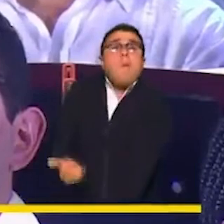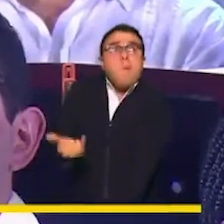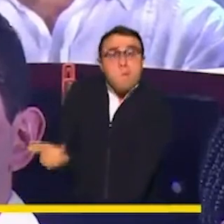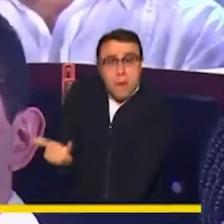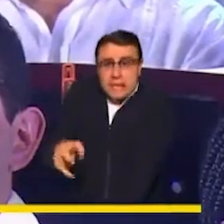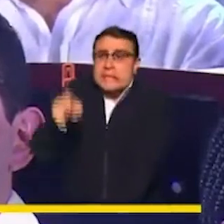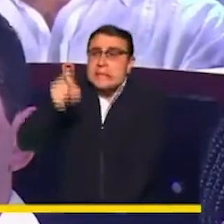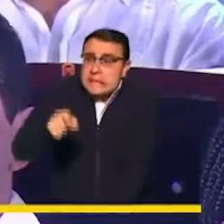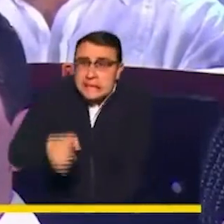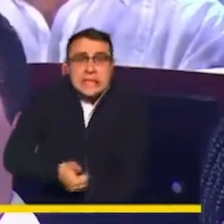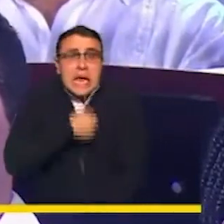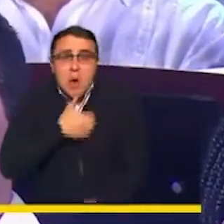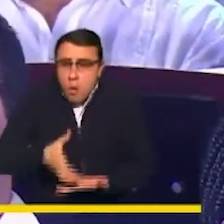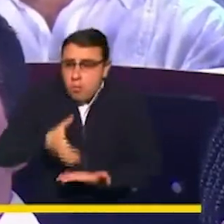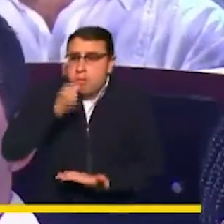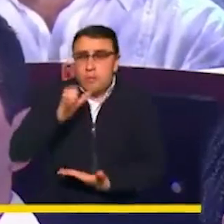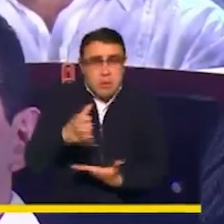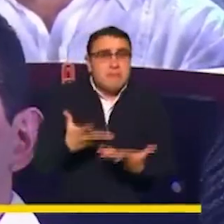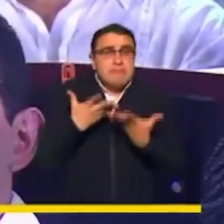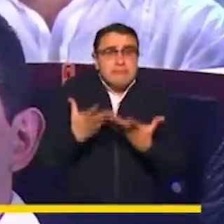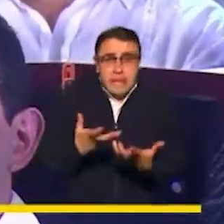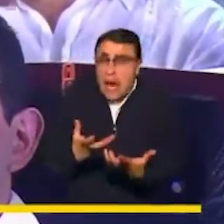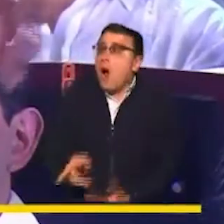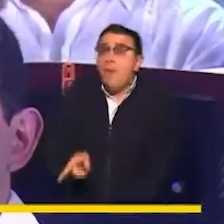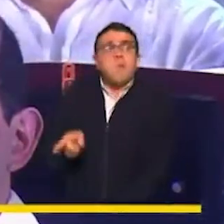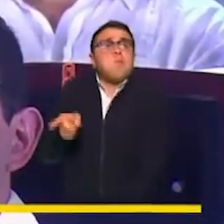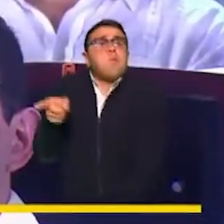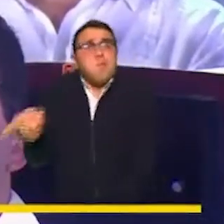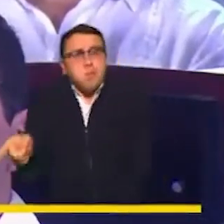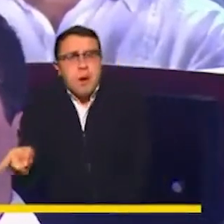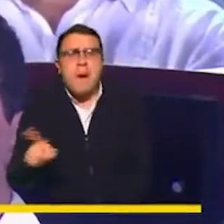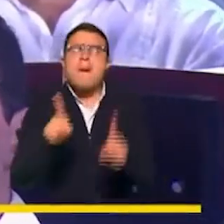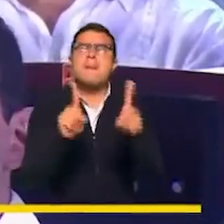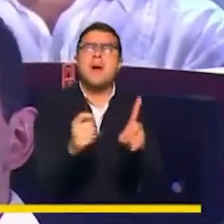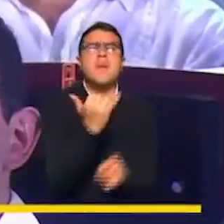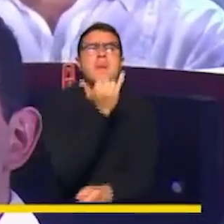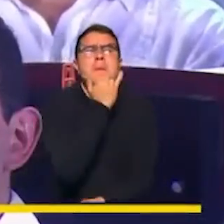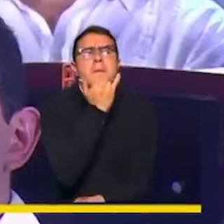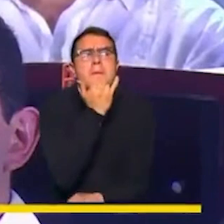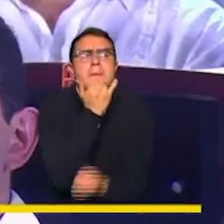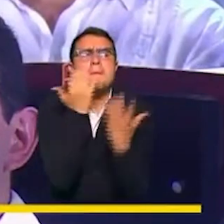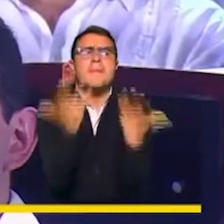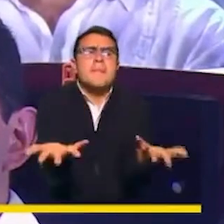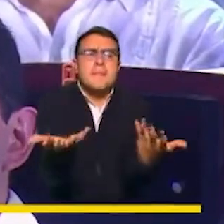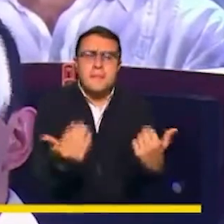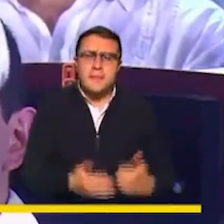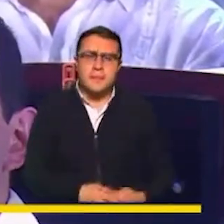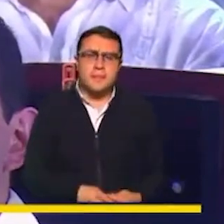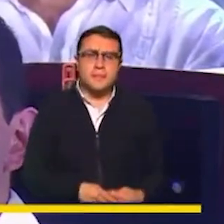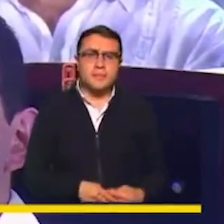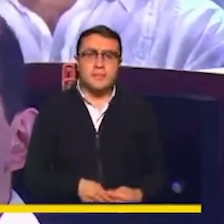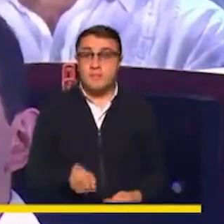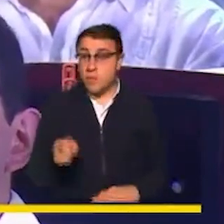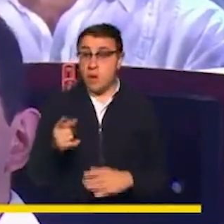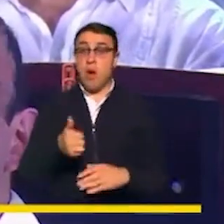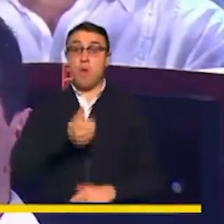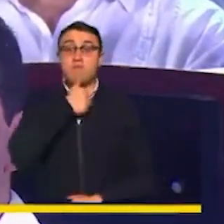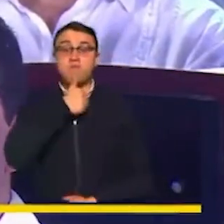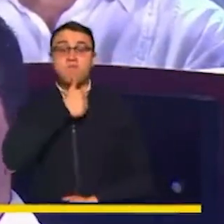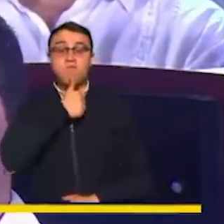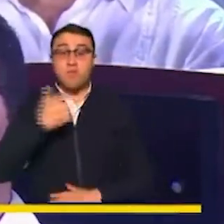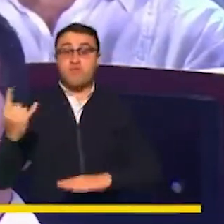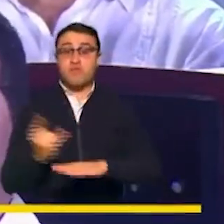requiera, cuando lo necesite. ¿Qué es lo que está pasando? Que hay un mal uso del